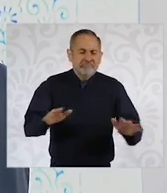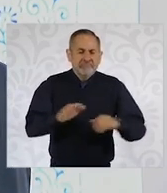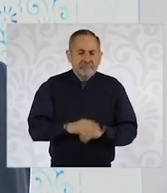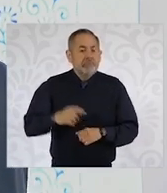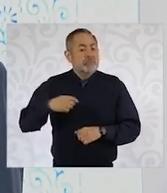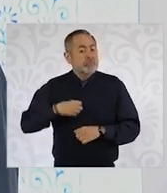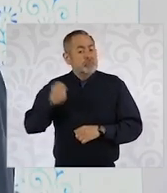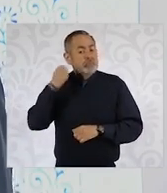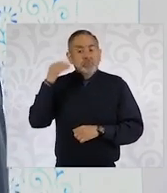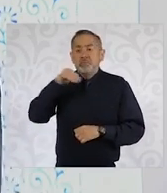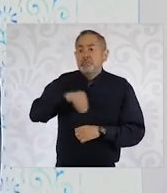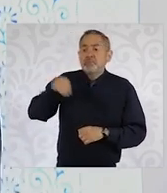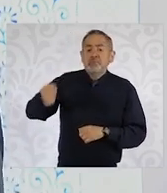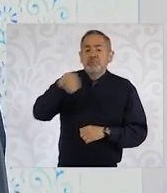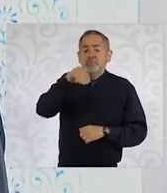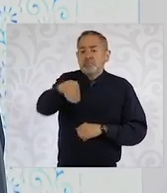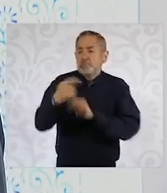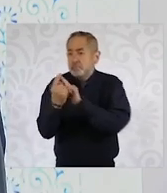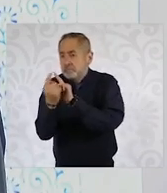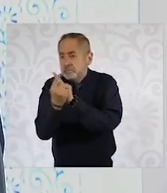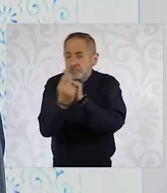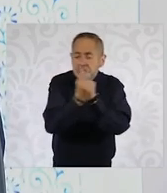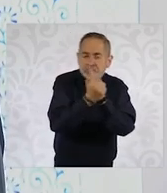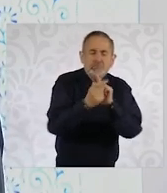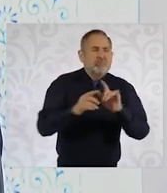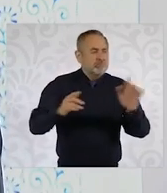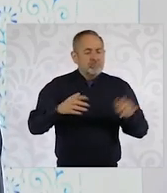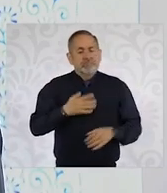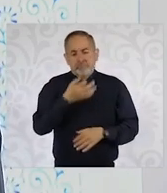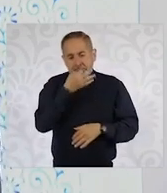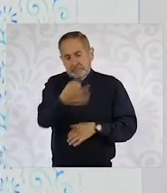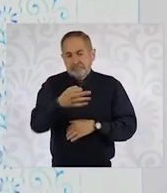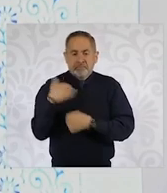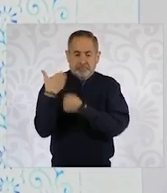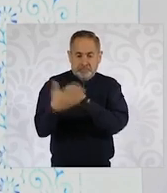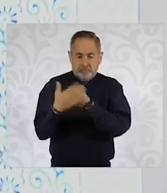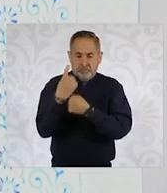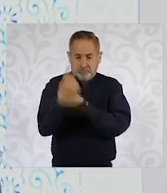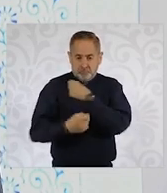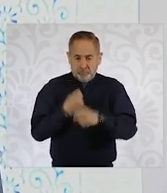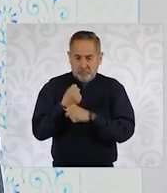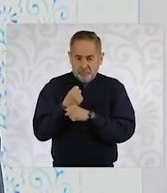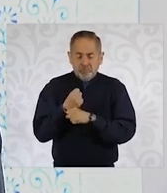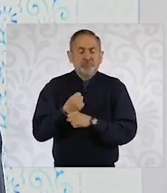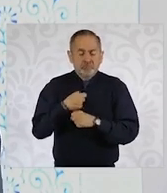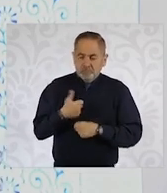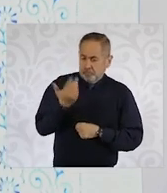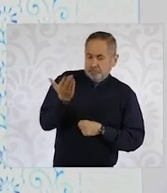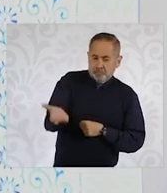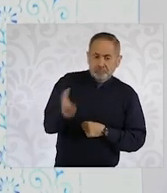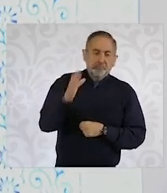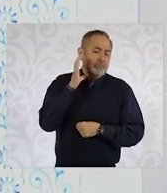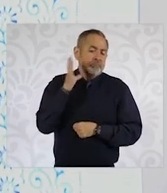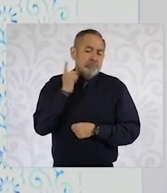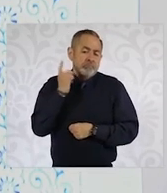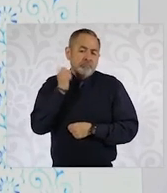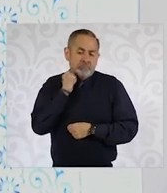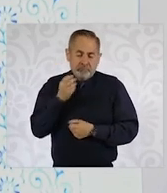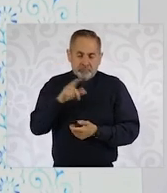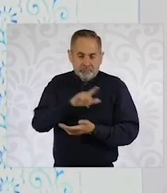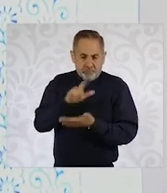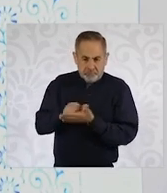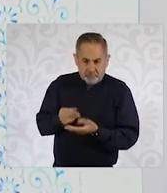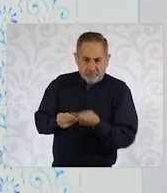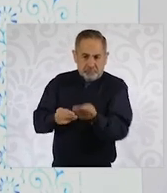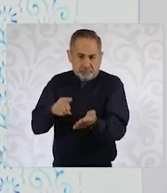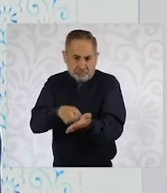es correcto que se hereden los cargos políticos entre familiares. Y de igual manera que si hay alguien que es